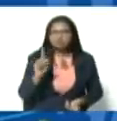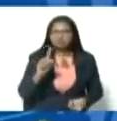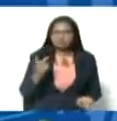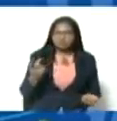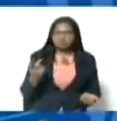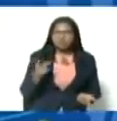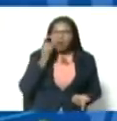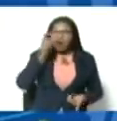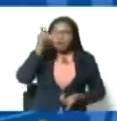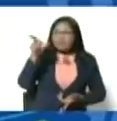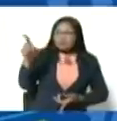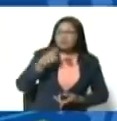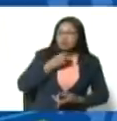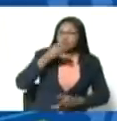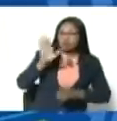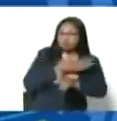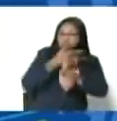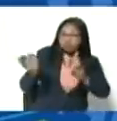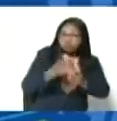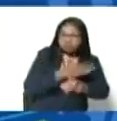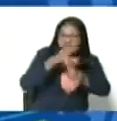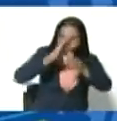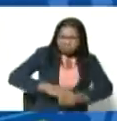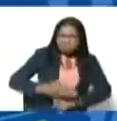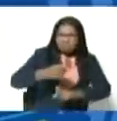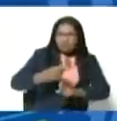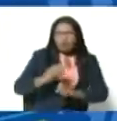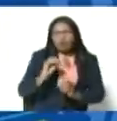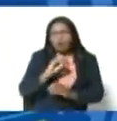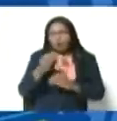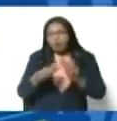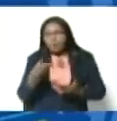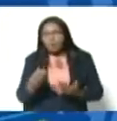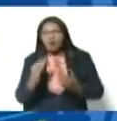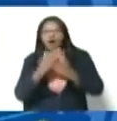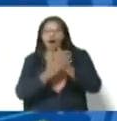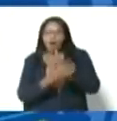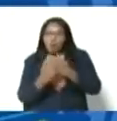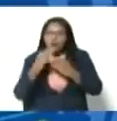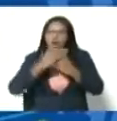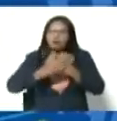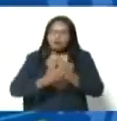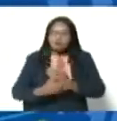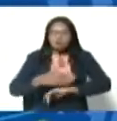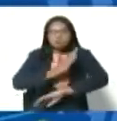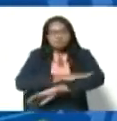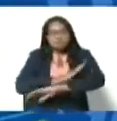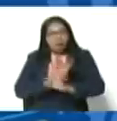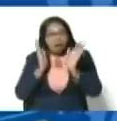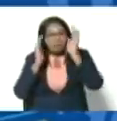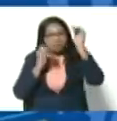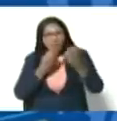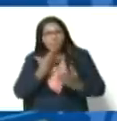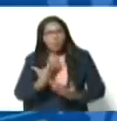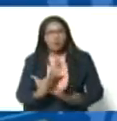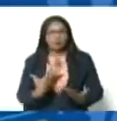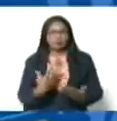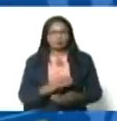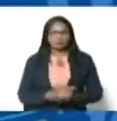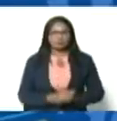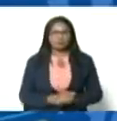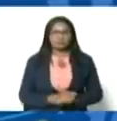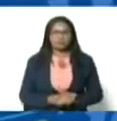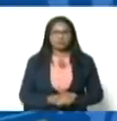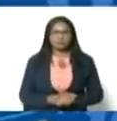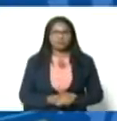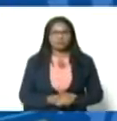¿Amaro le gusta que lo maltraten? Le gusta que lo traten con cariño, William Amaro. Que le den cariñito.